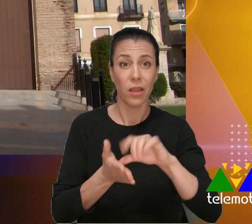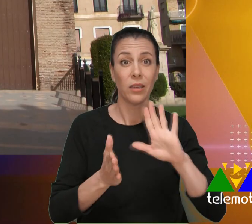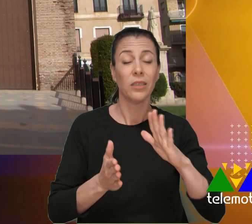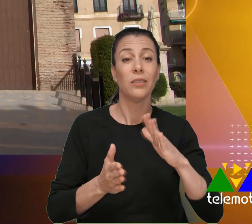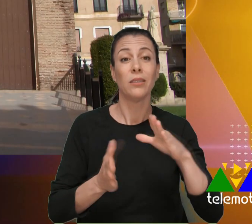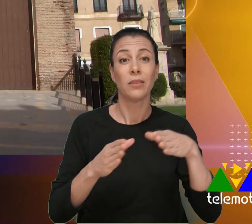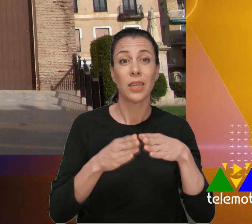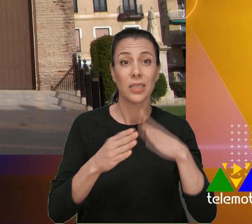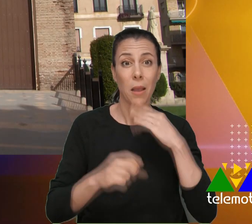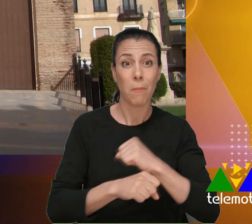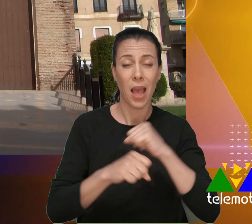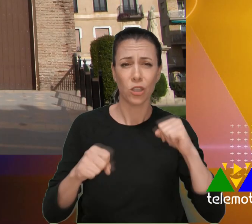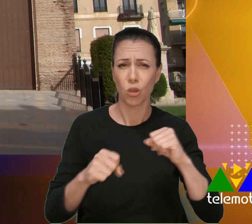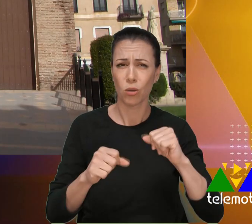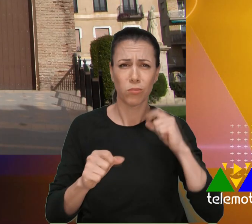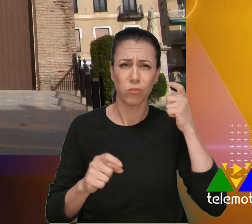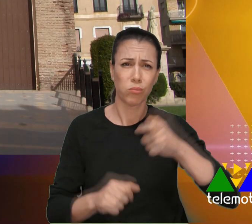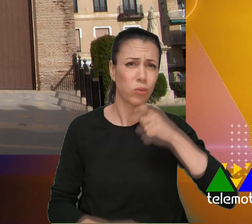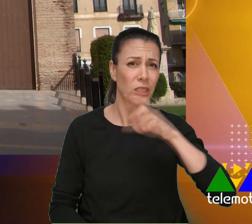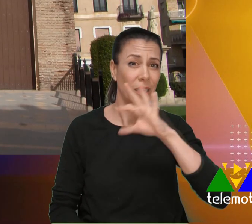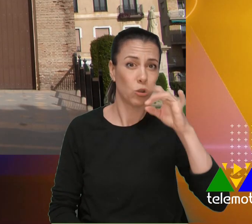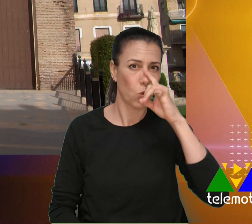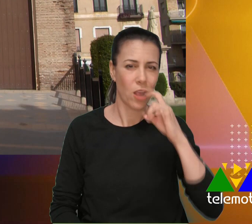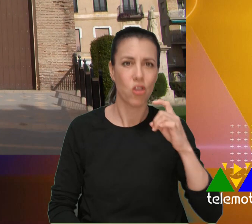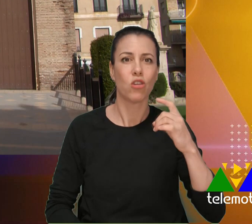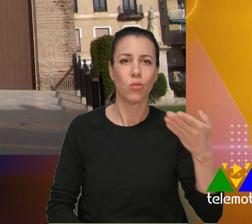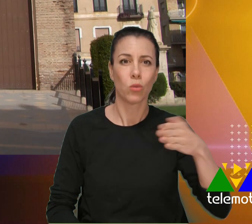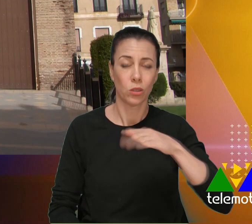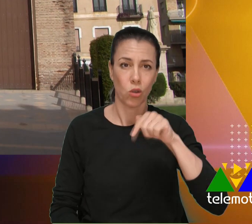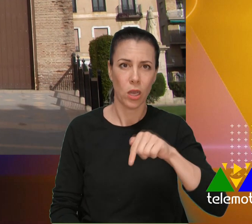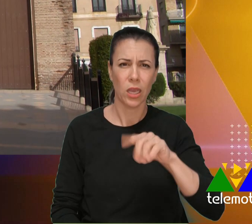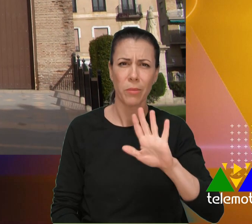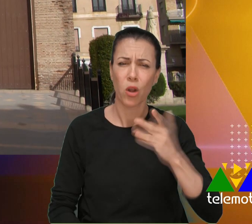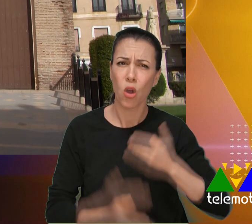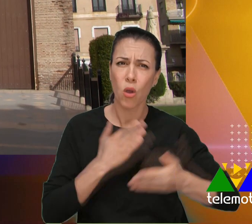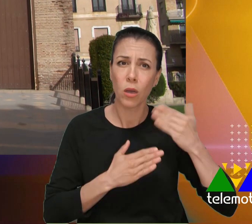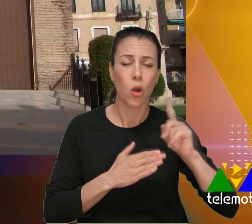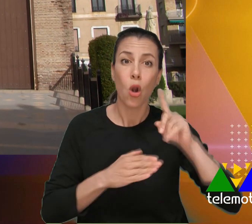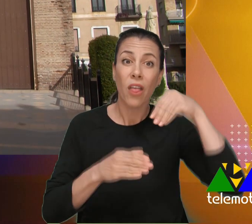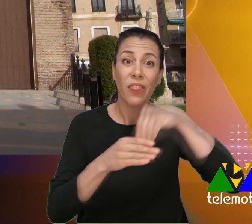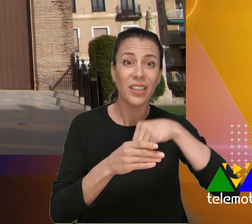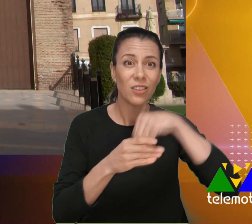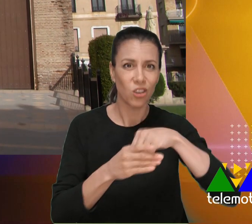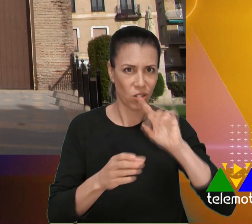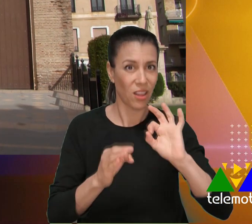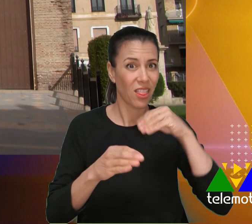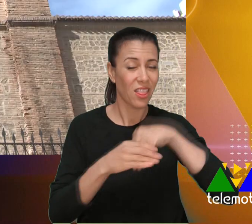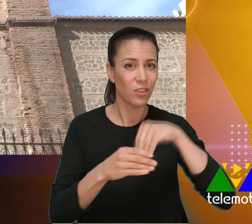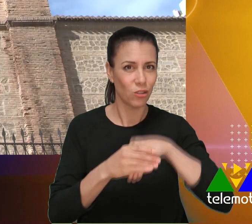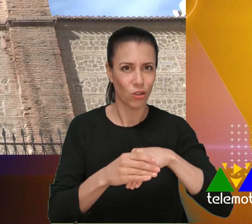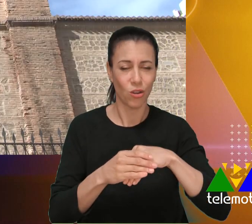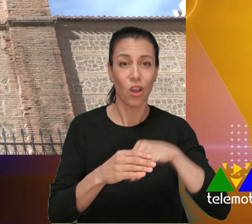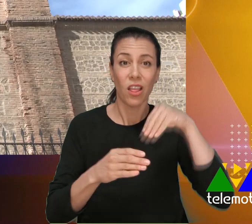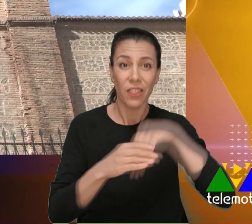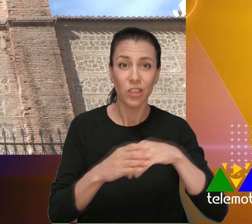Motril, durante 500 años los motrileños se enterraron aquí. La parte de atrás, por decirlo. No, dentro. Bueno, dentro de la iglesia, dentro de la iglesia. Dentro